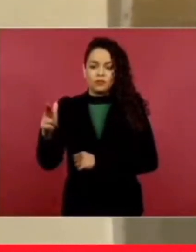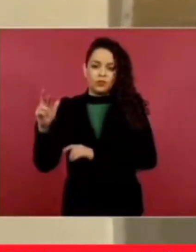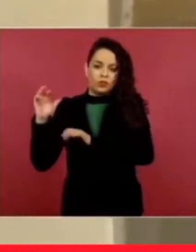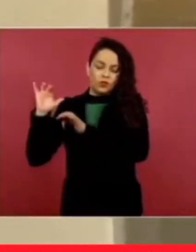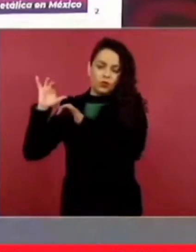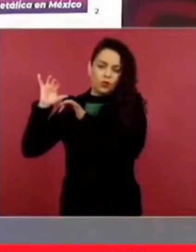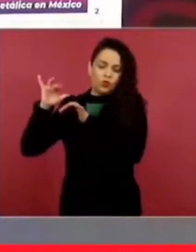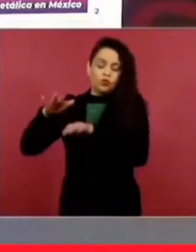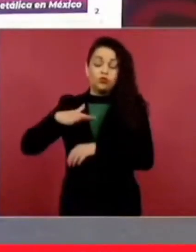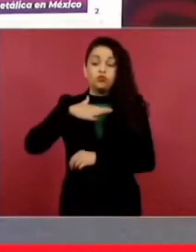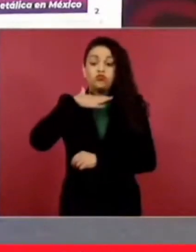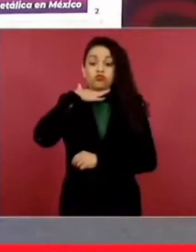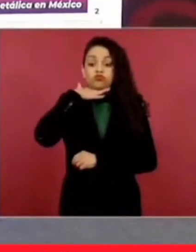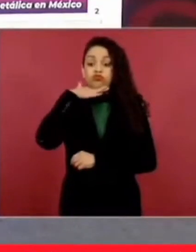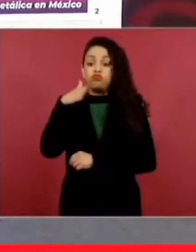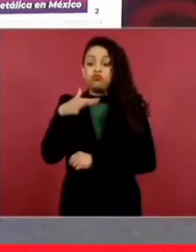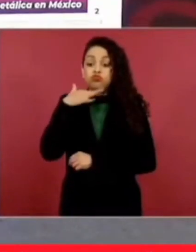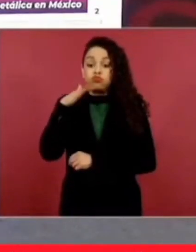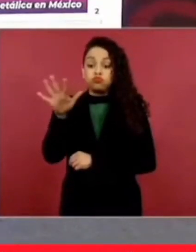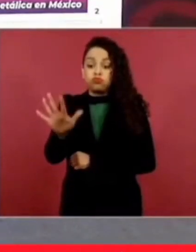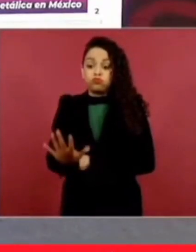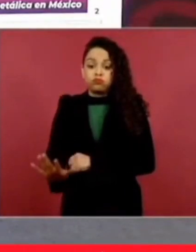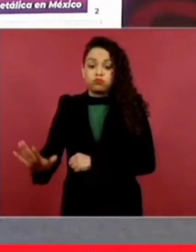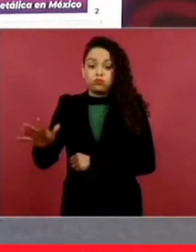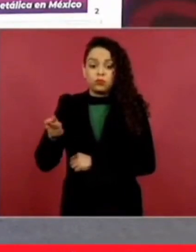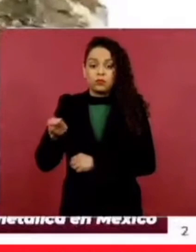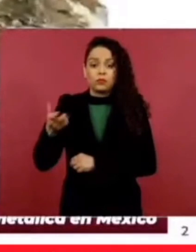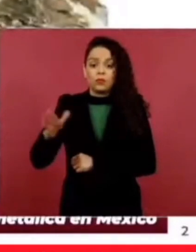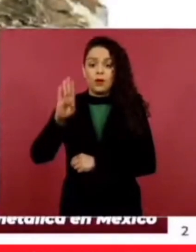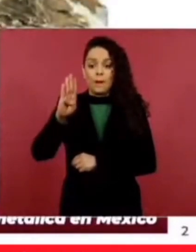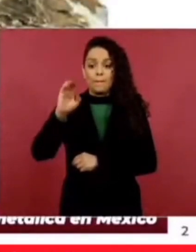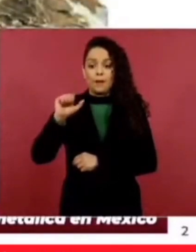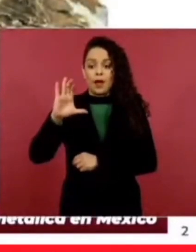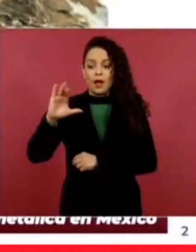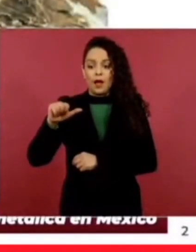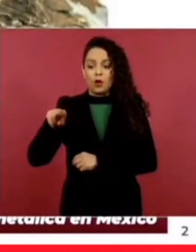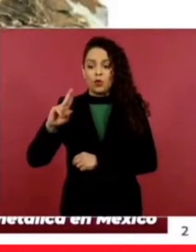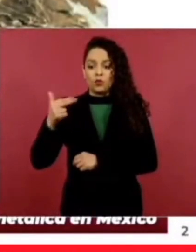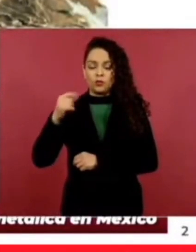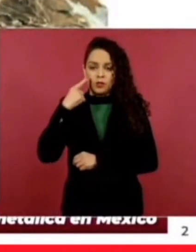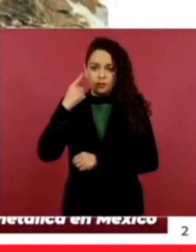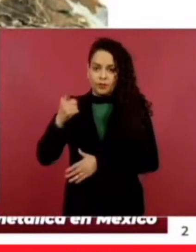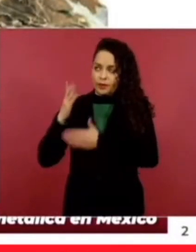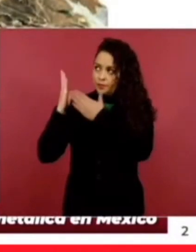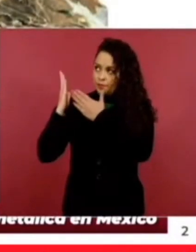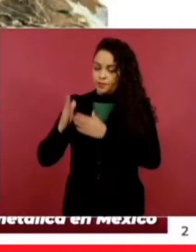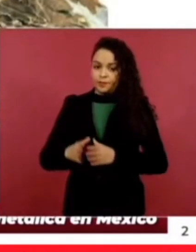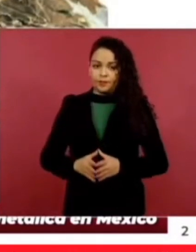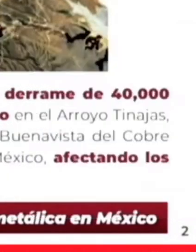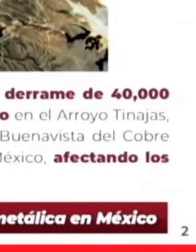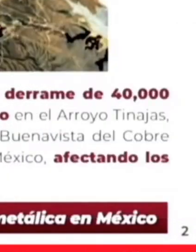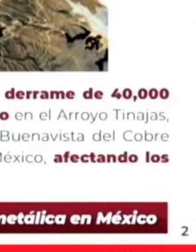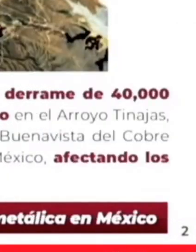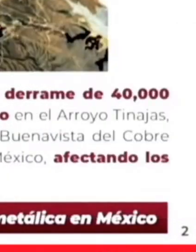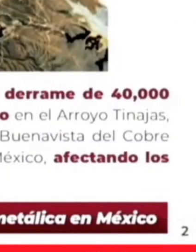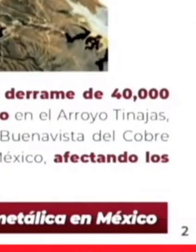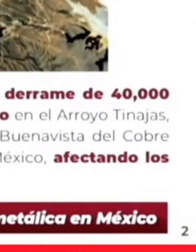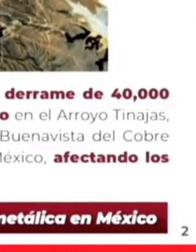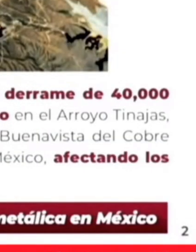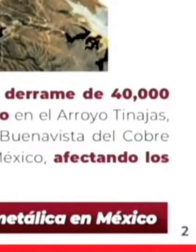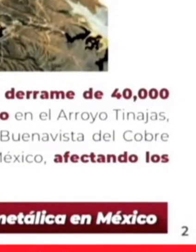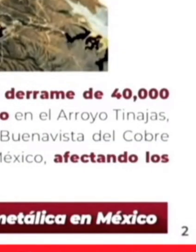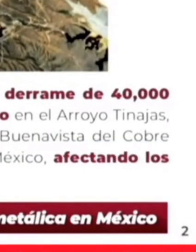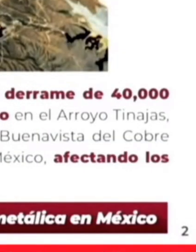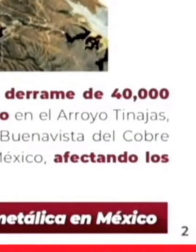Este primer río se conoce como el río Bacanuchi, después en Arispe tome el nombre de